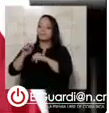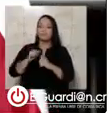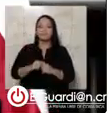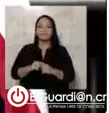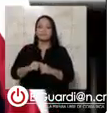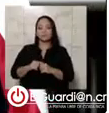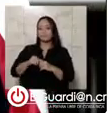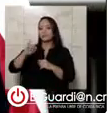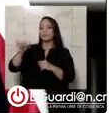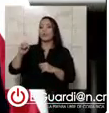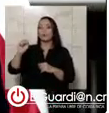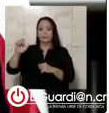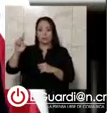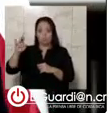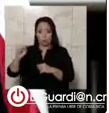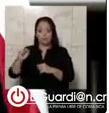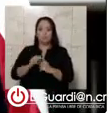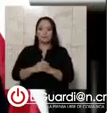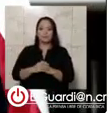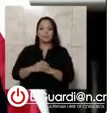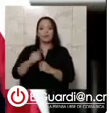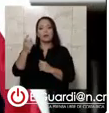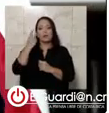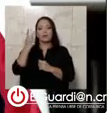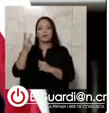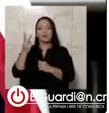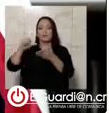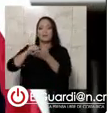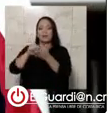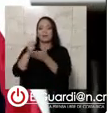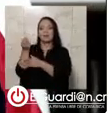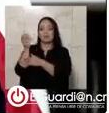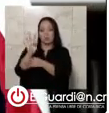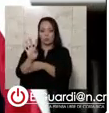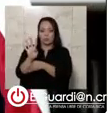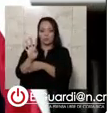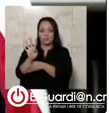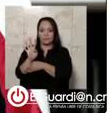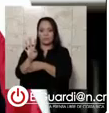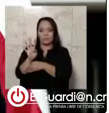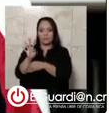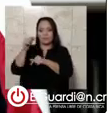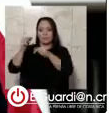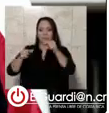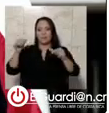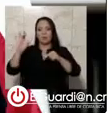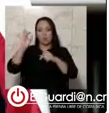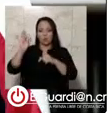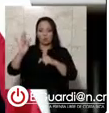Luis Rodríguez, acabo de ver en la página 14, gráfico